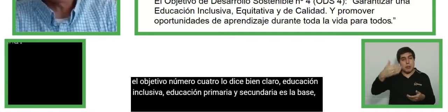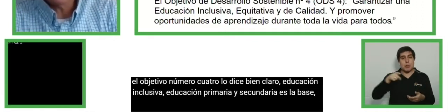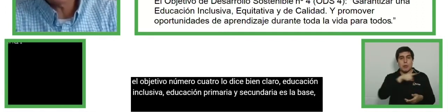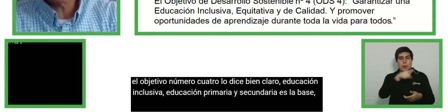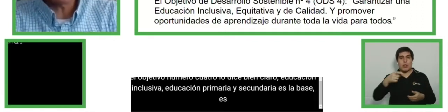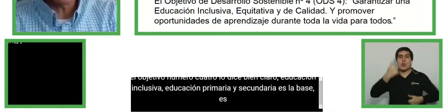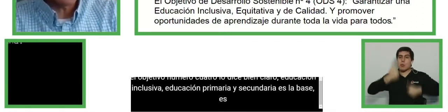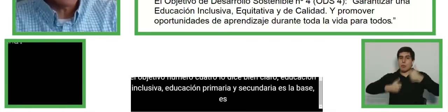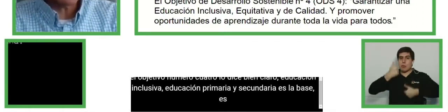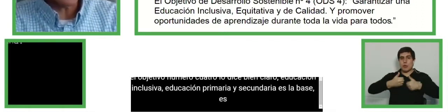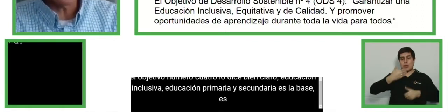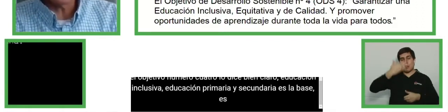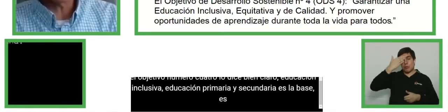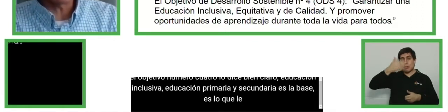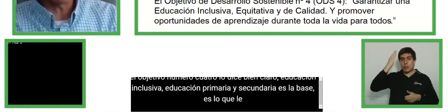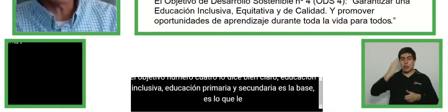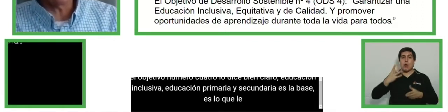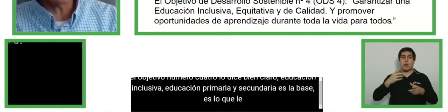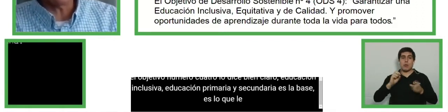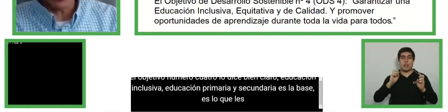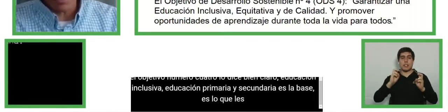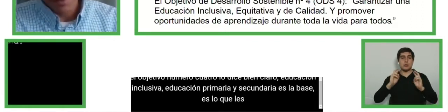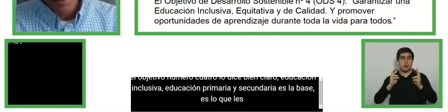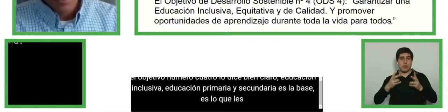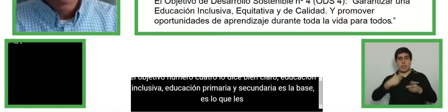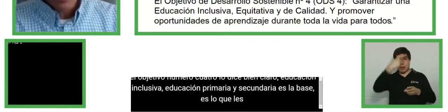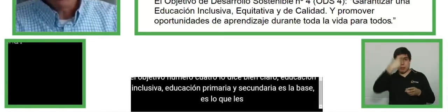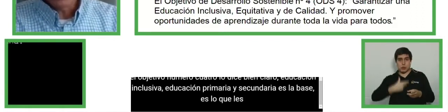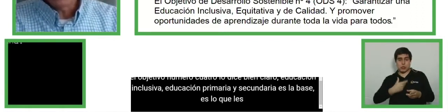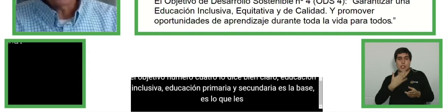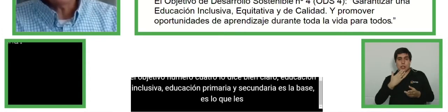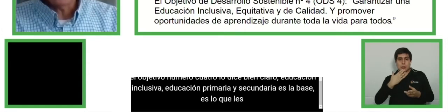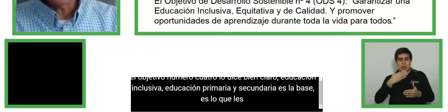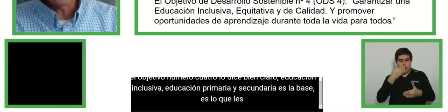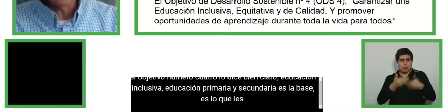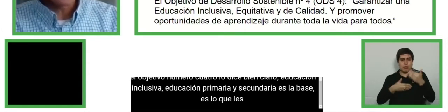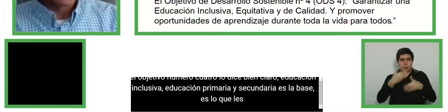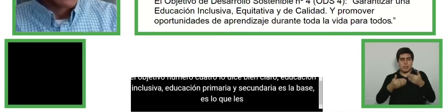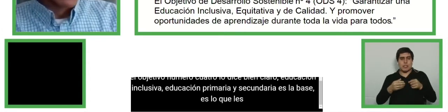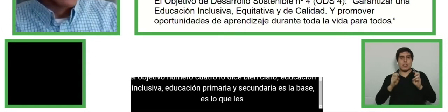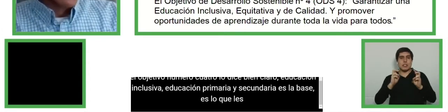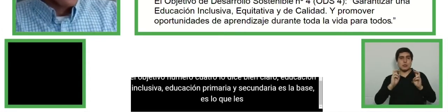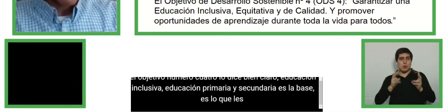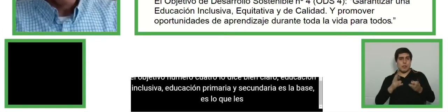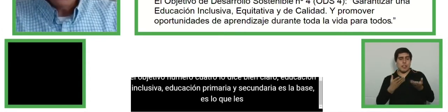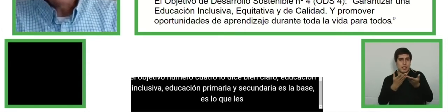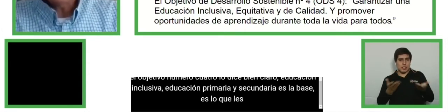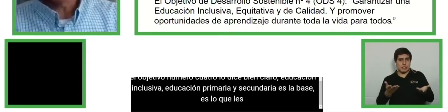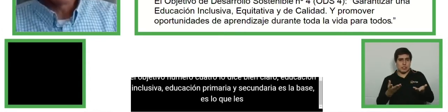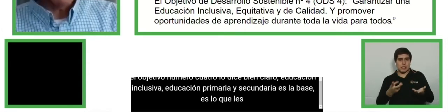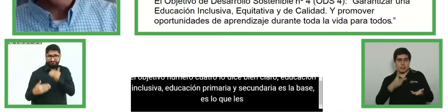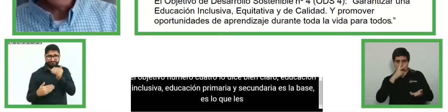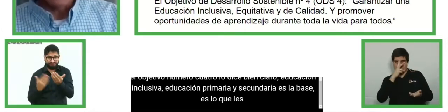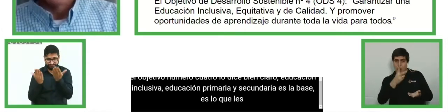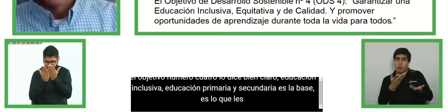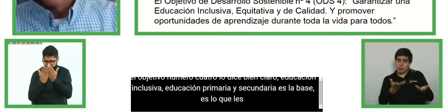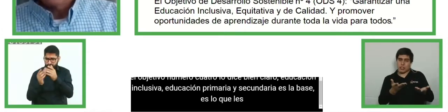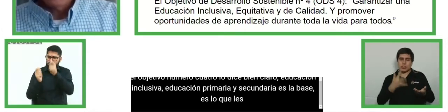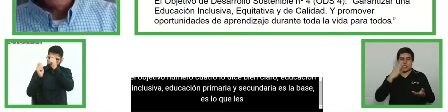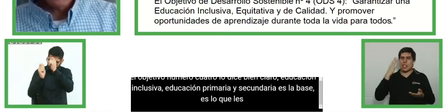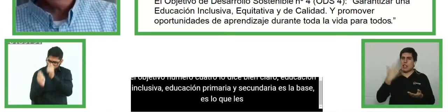vida profesional, sus propias vidas personales, el poder mejorar, el poder tener unas vidas dignas, con lo cual pues es